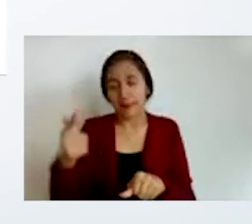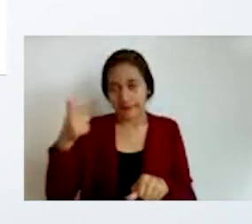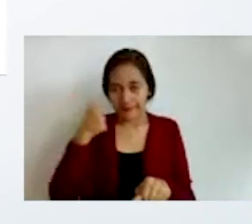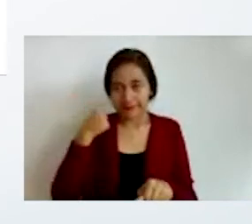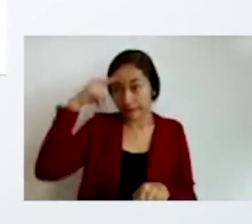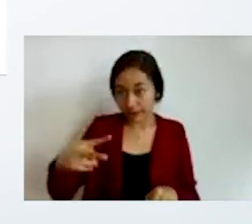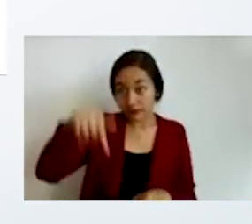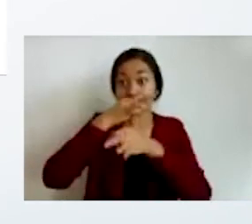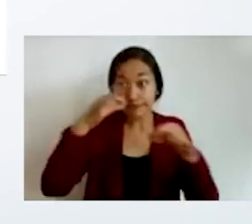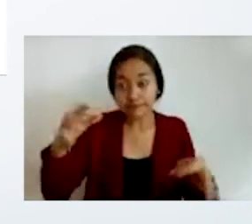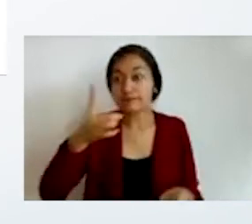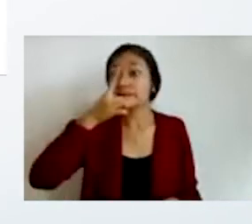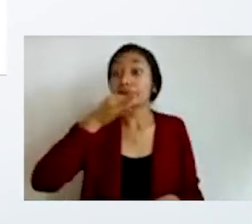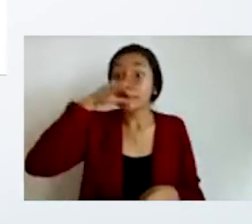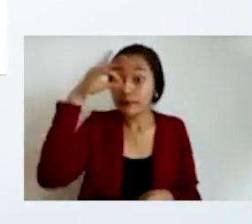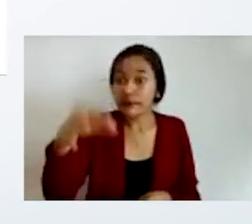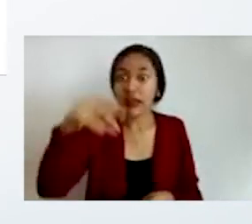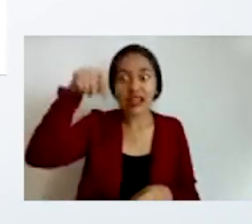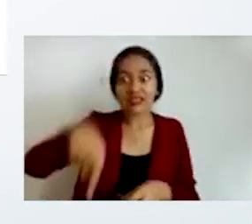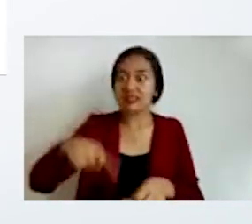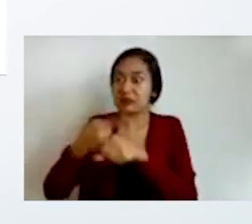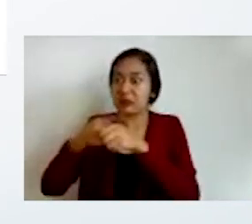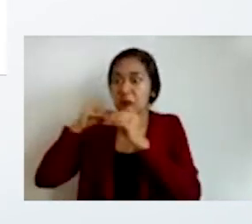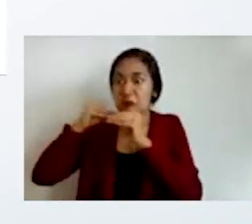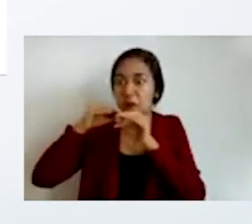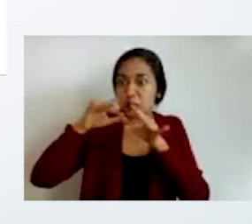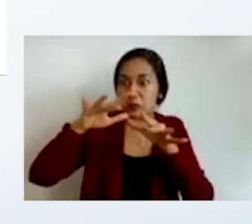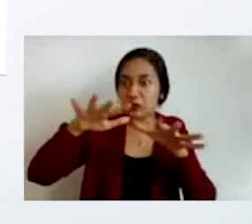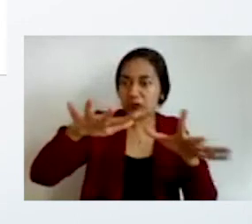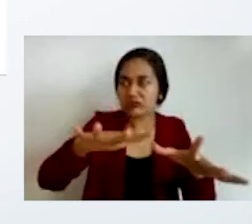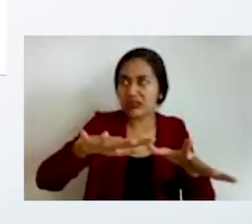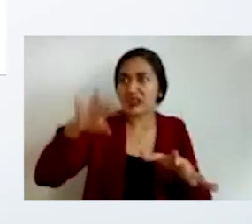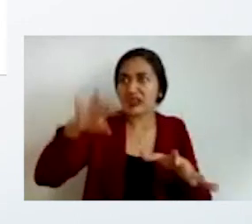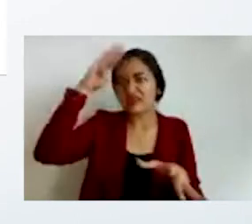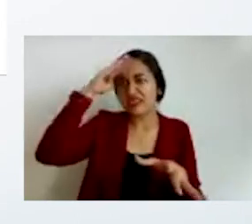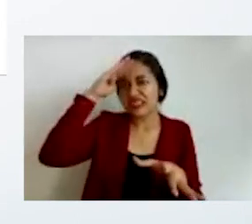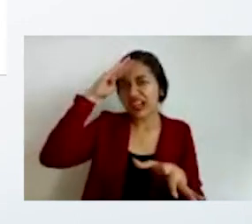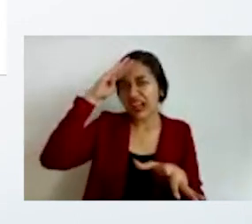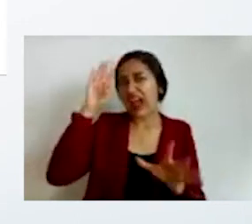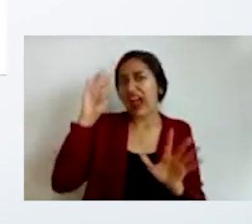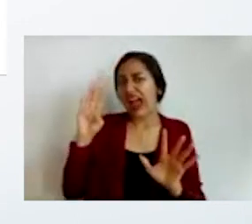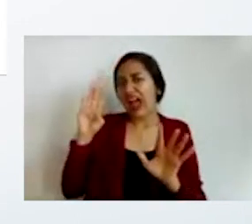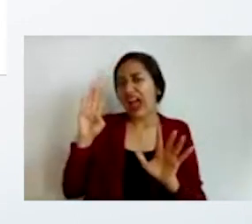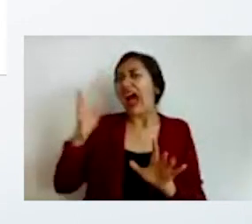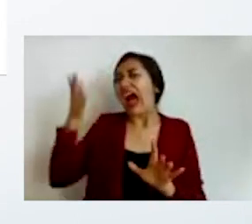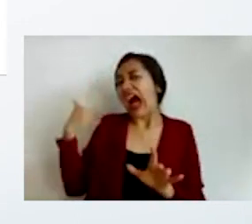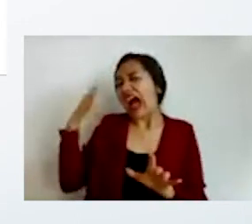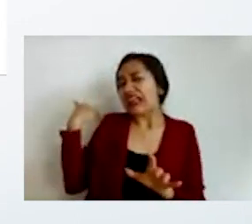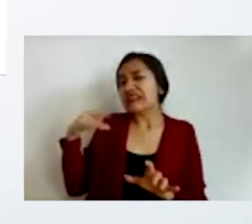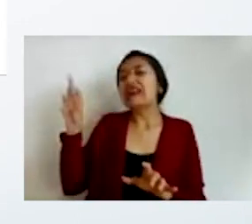epidemia, se cambió la definición de caso. Antes se consideraba caso sospechoso de